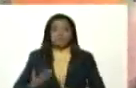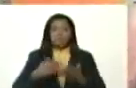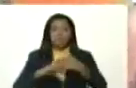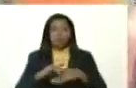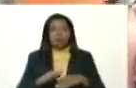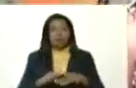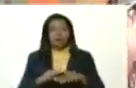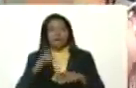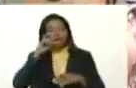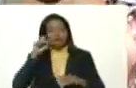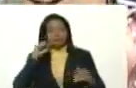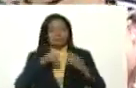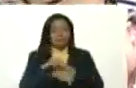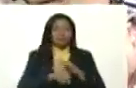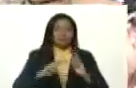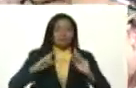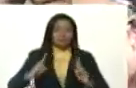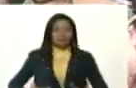humanizado.